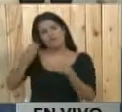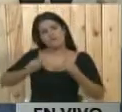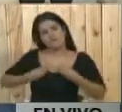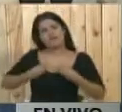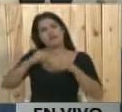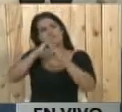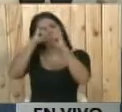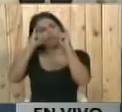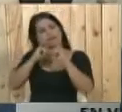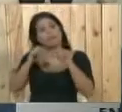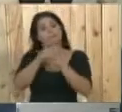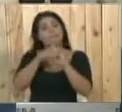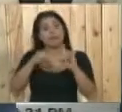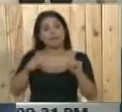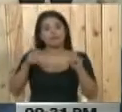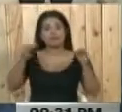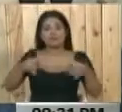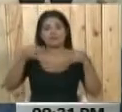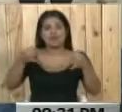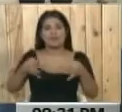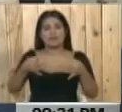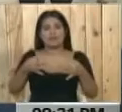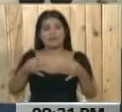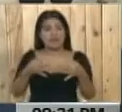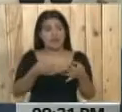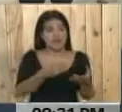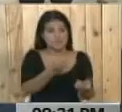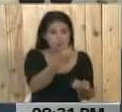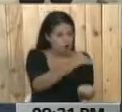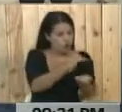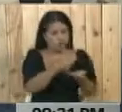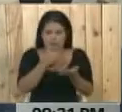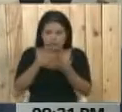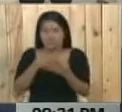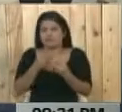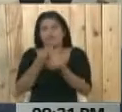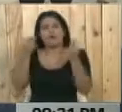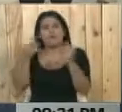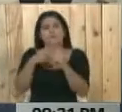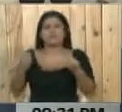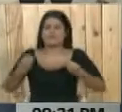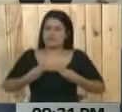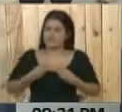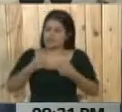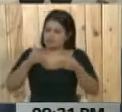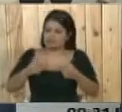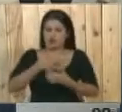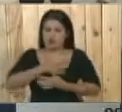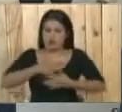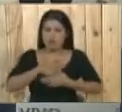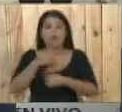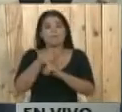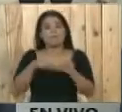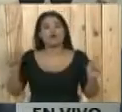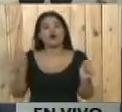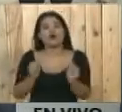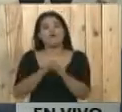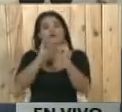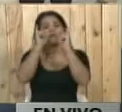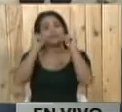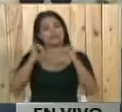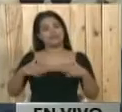felicidad, haciendo mucho con poco, y una vida modesta, pero de felicidad. Tenemos